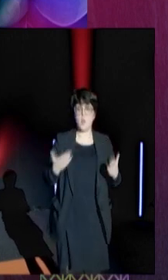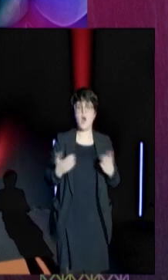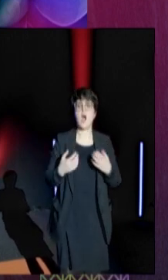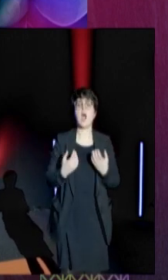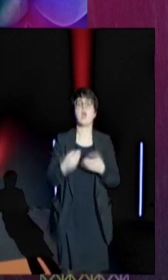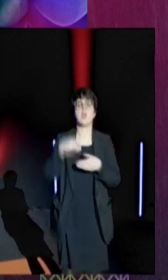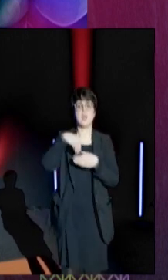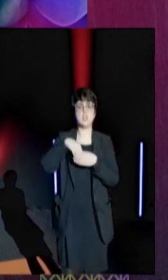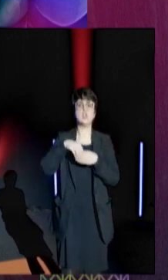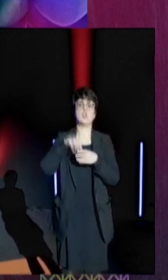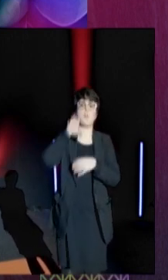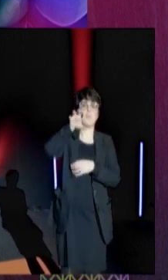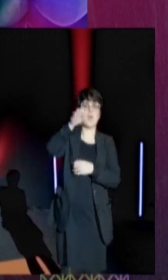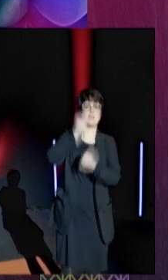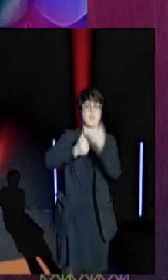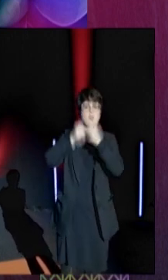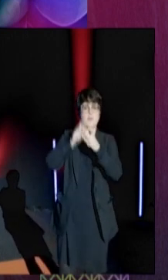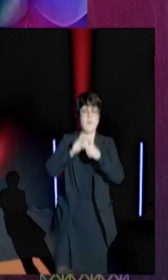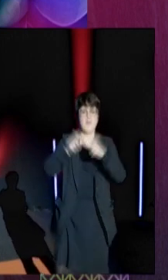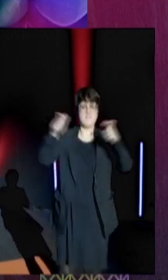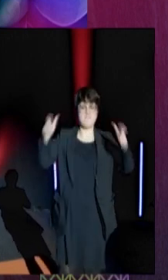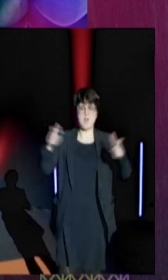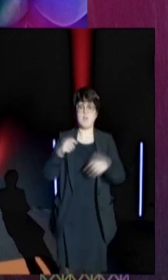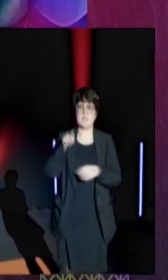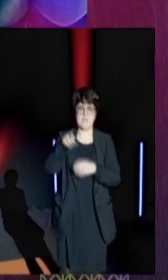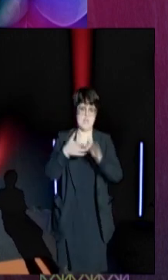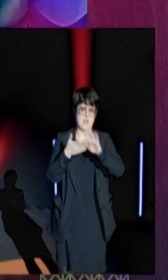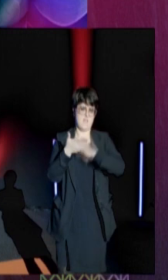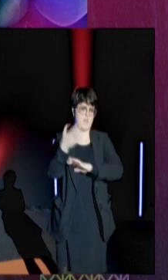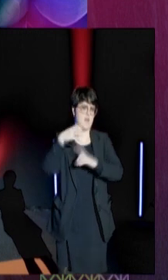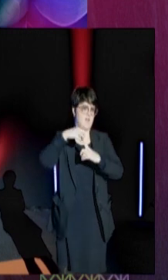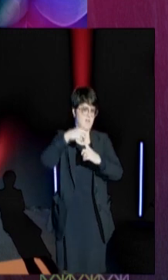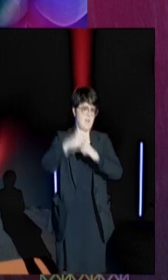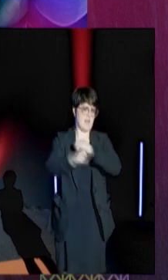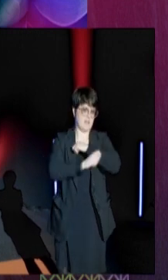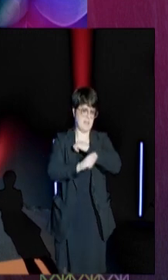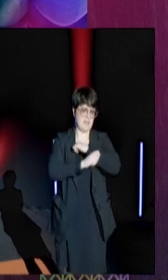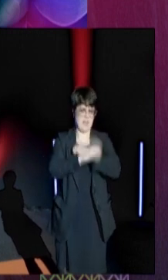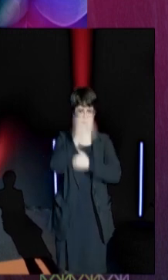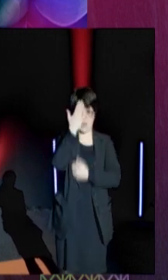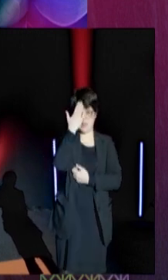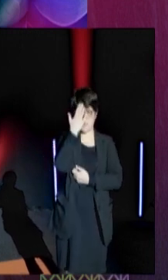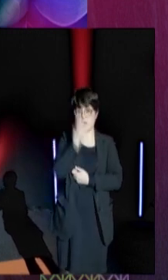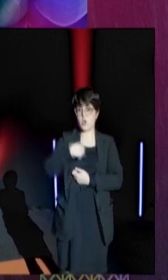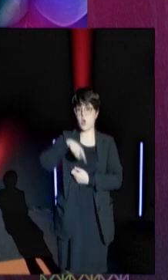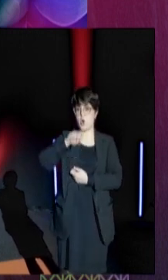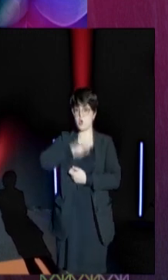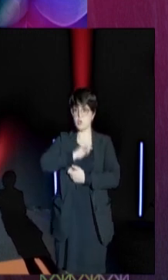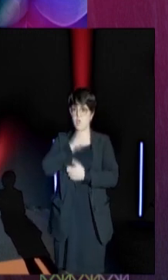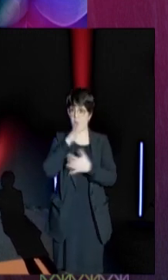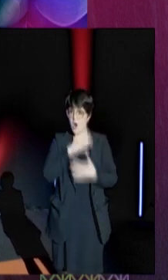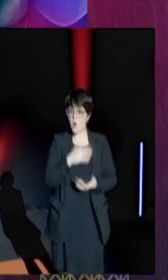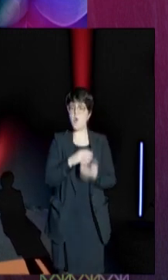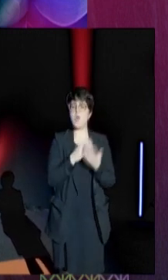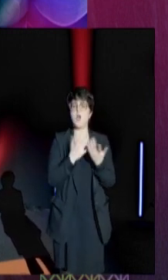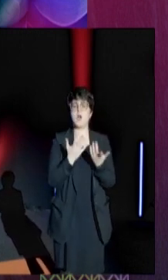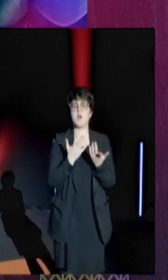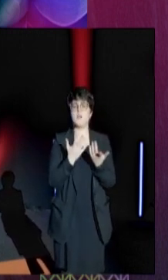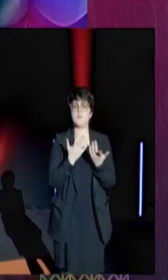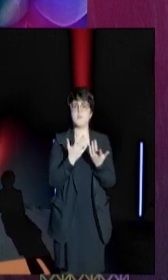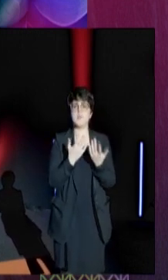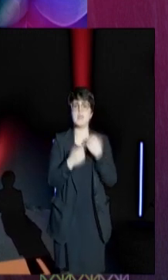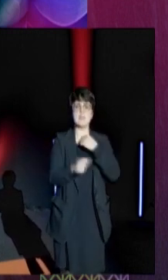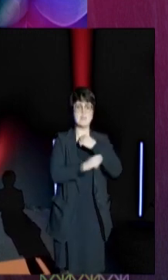y la productividad Este es el punto de partida clave nosotros estamos redefiniendo en este momento la la